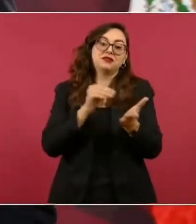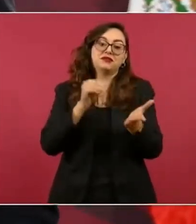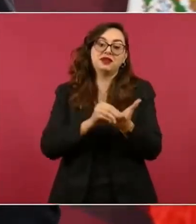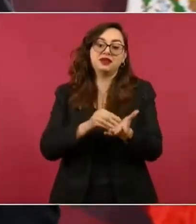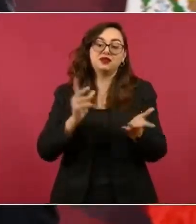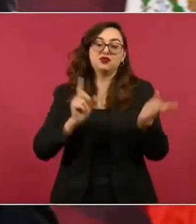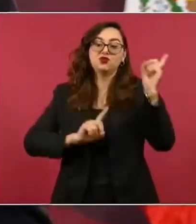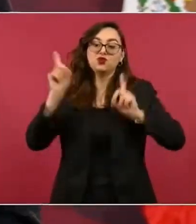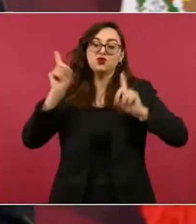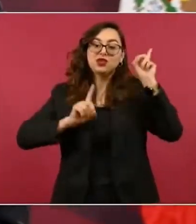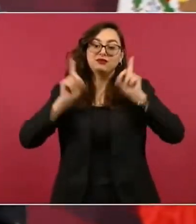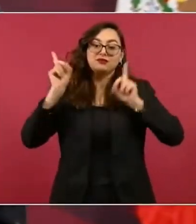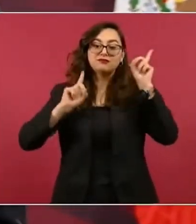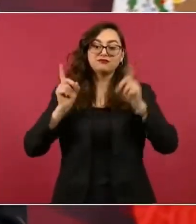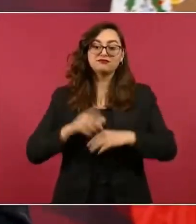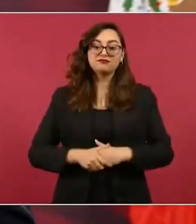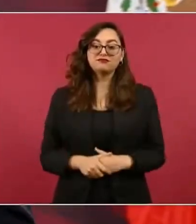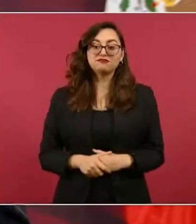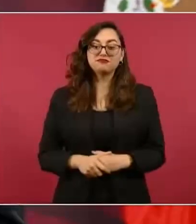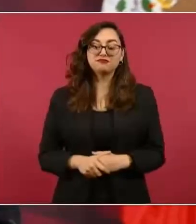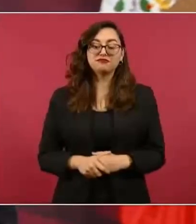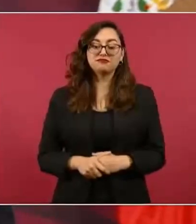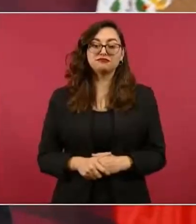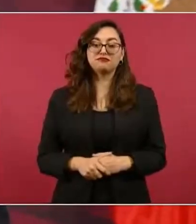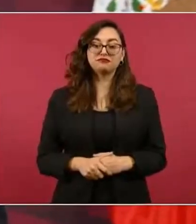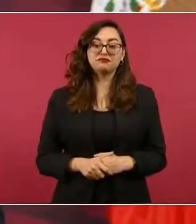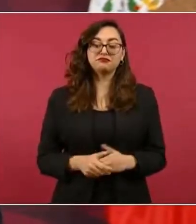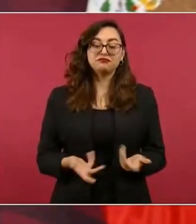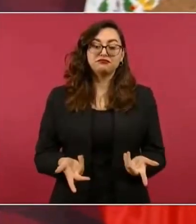a nosotros, como tú lo haces, ¿no?,